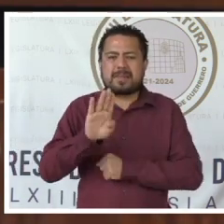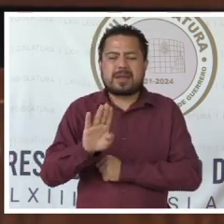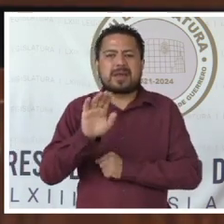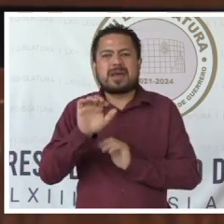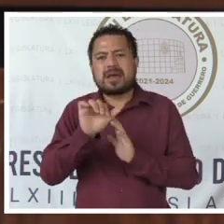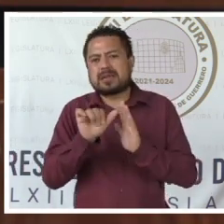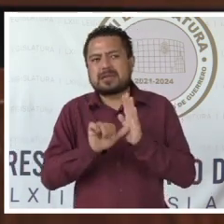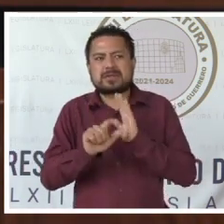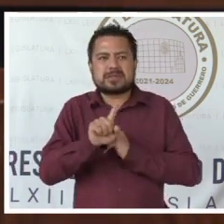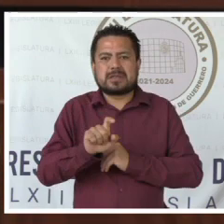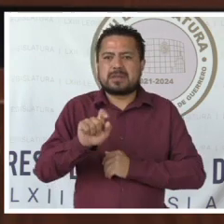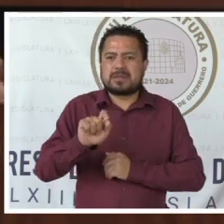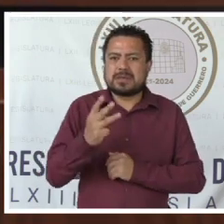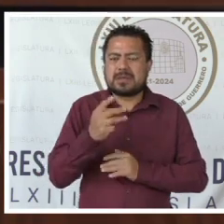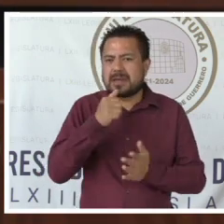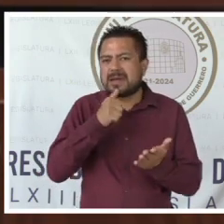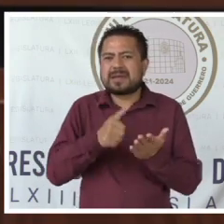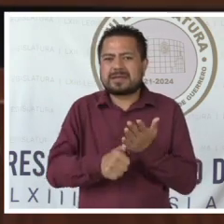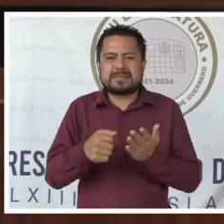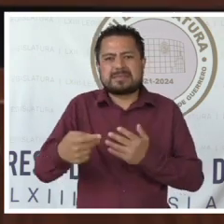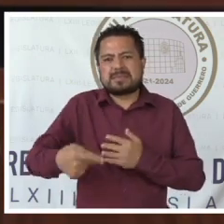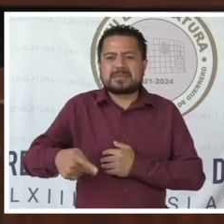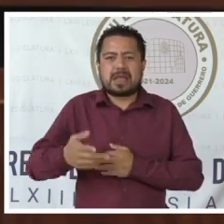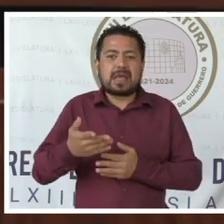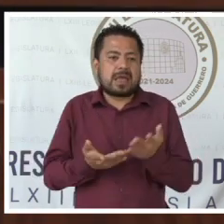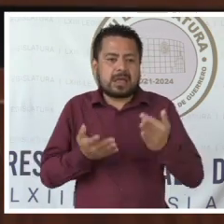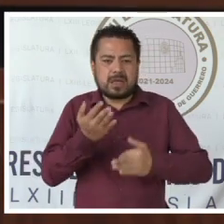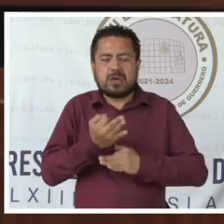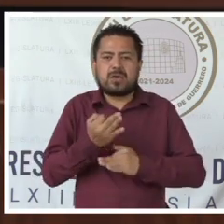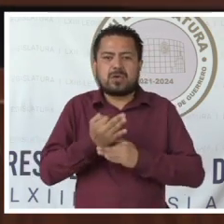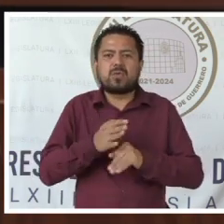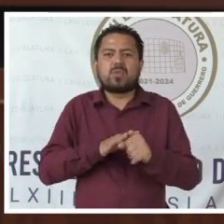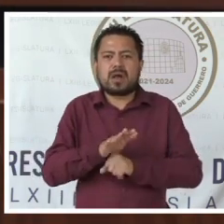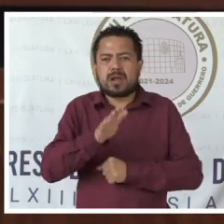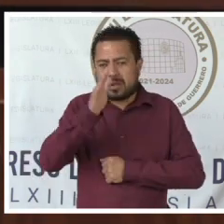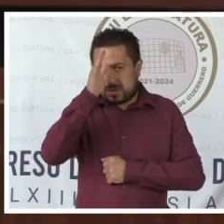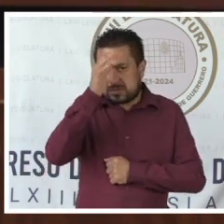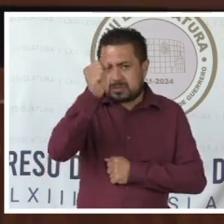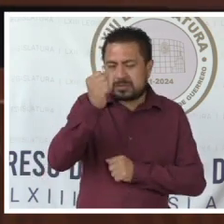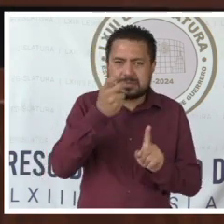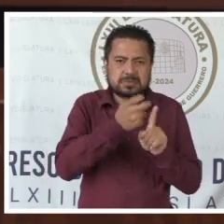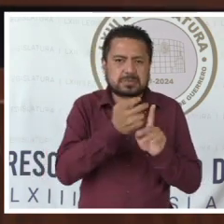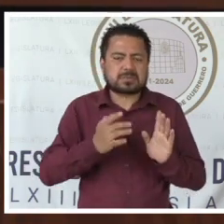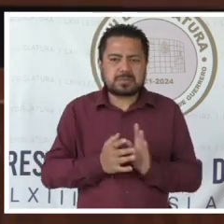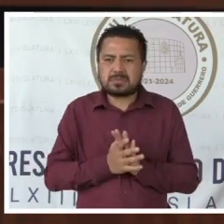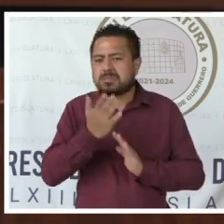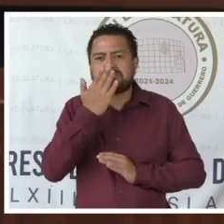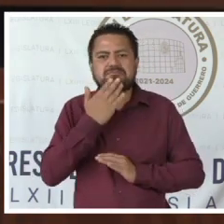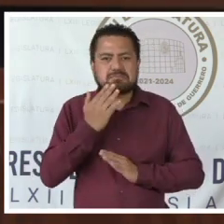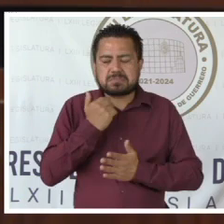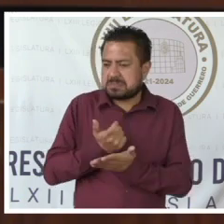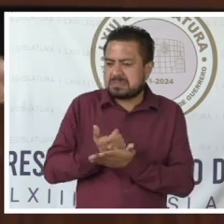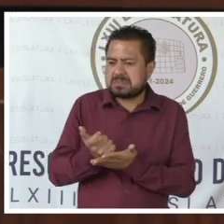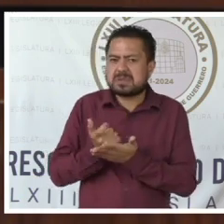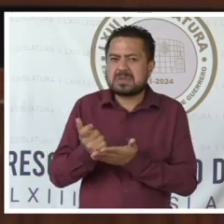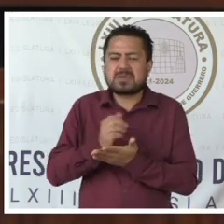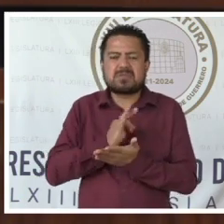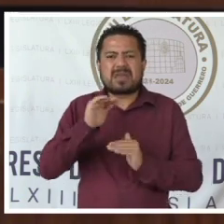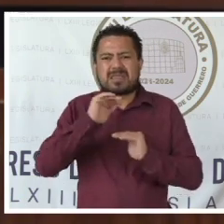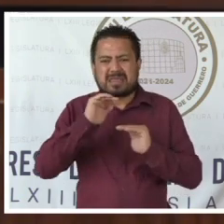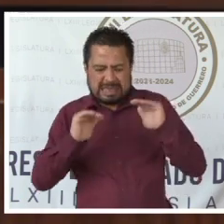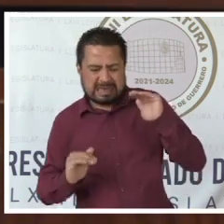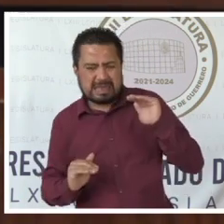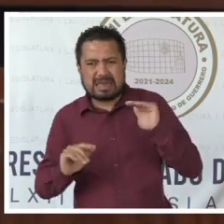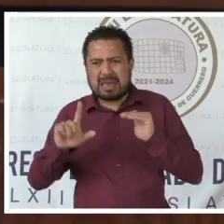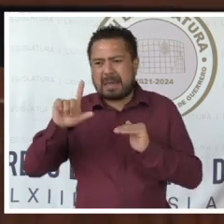artículo 123 de la Carta Magna actualmente se encuentra en los siguientes términos: en ningún caso los salarios podrán ser inferiores al